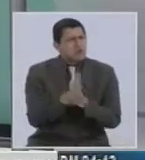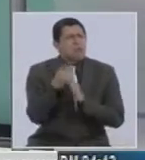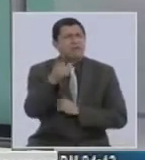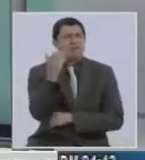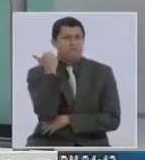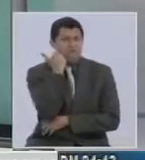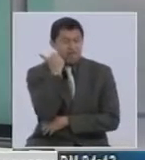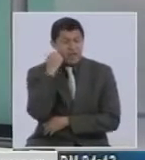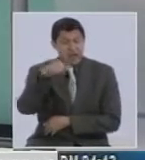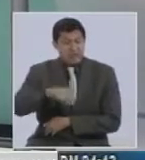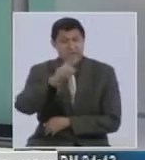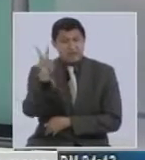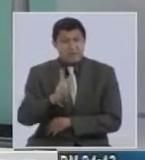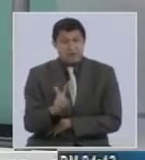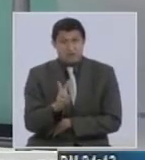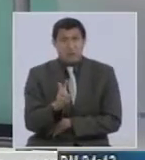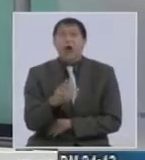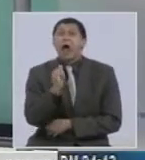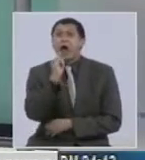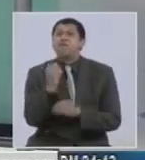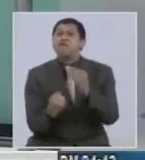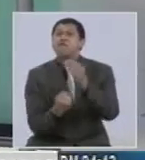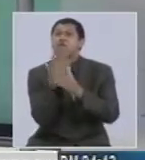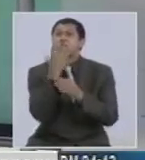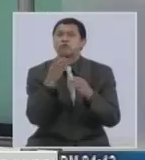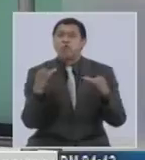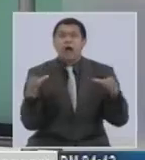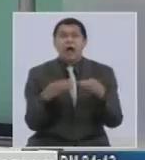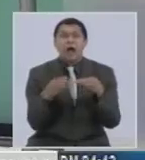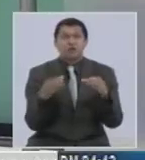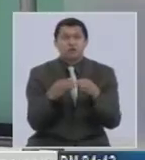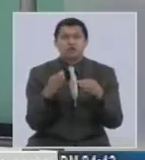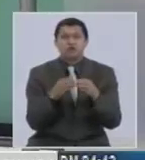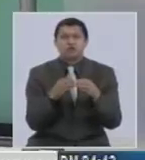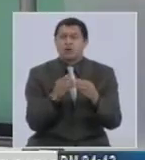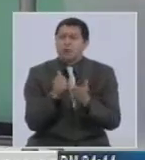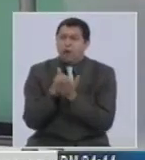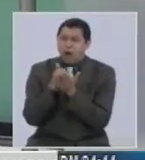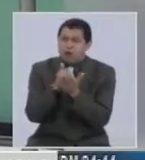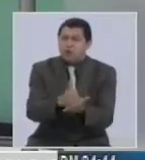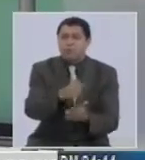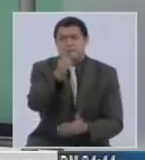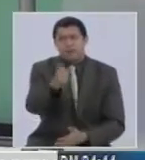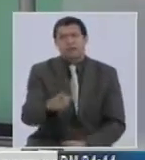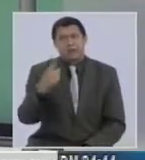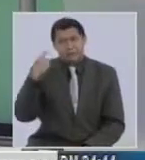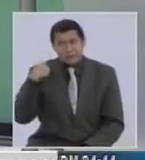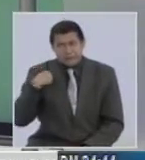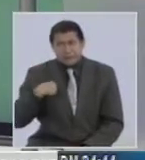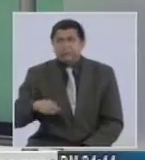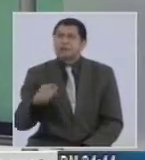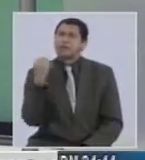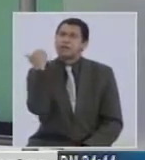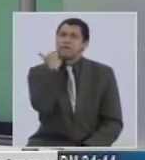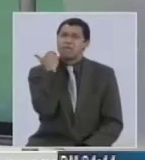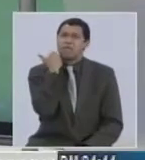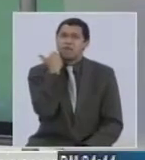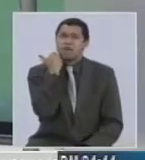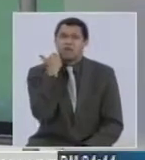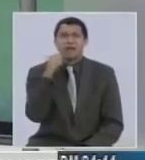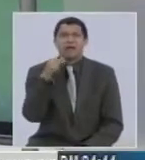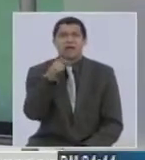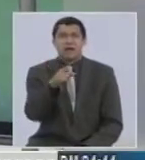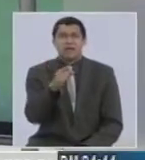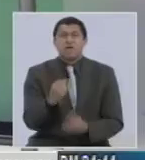enfermedad. En nuestro país existen fundaciones y asociaciones con el fin de ayudar a pacientes con esta patología. Este es el